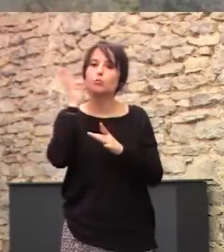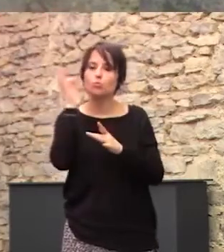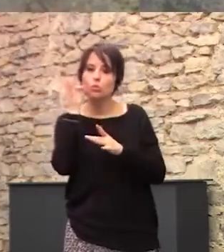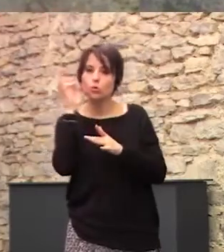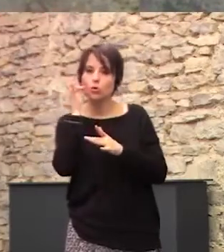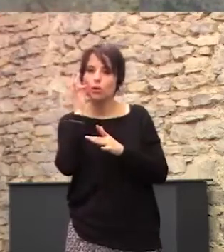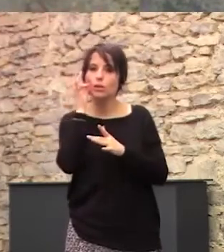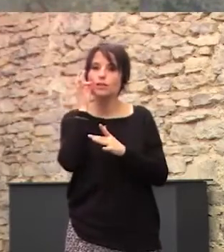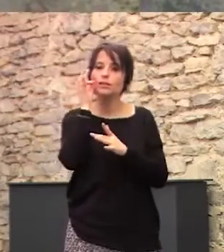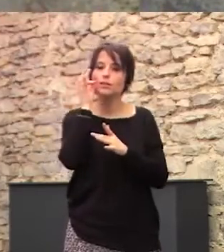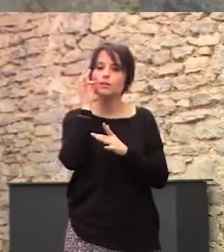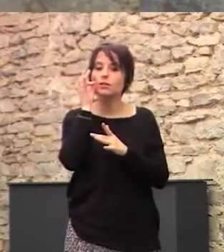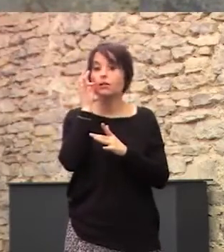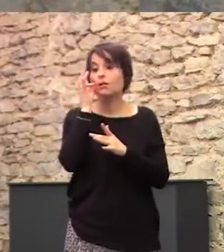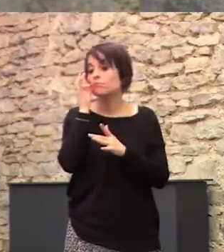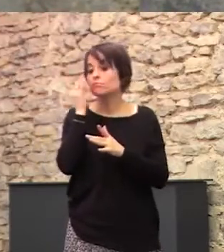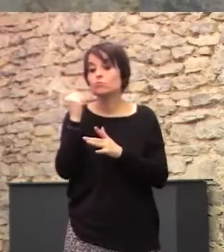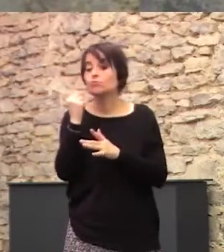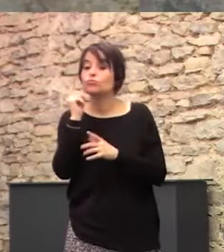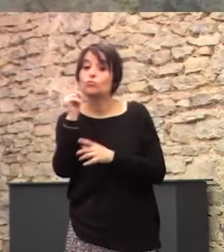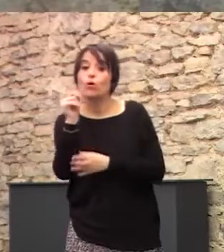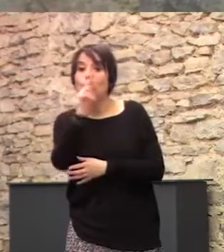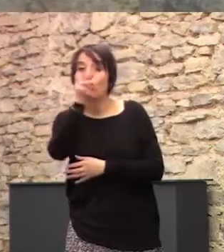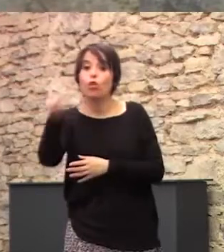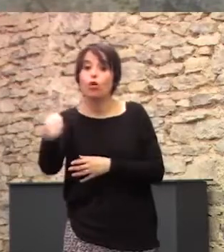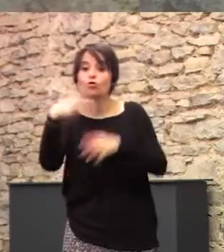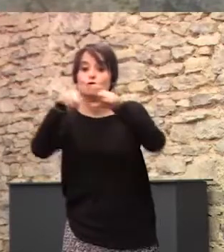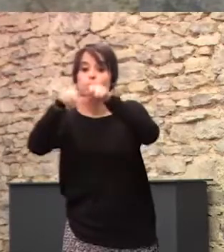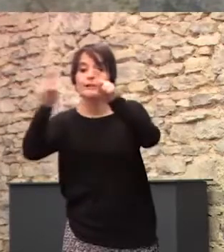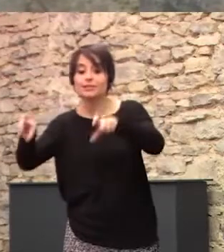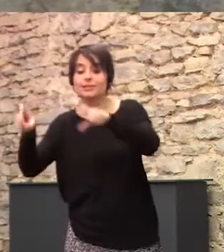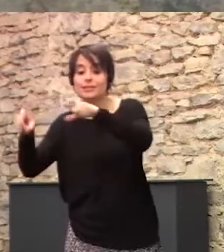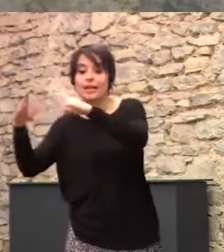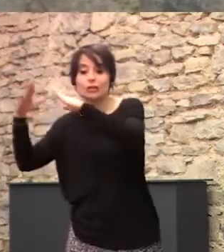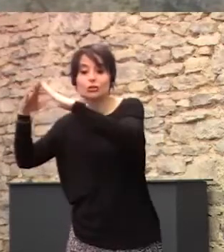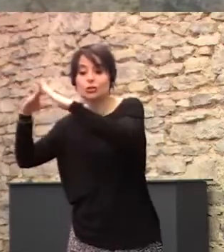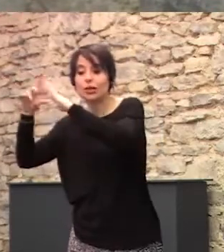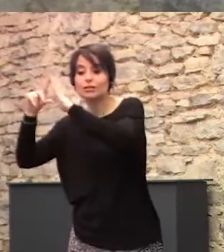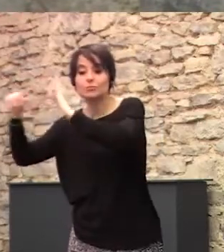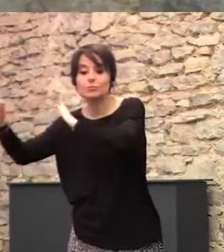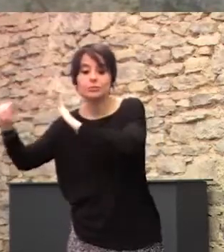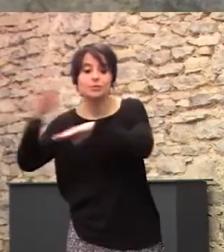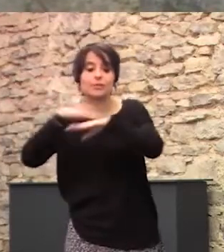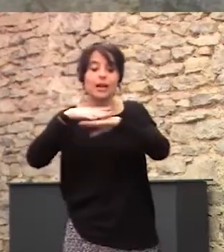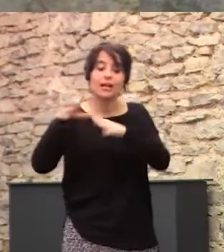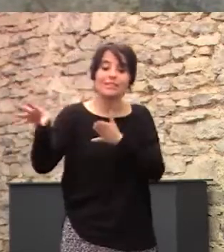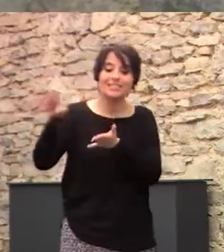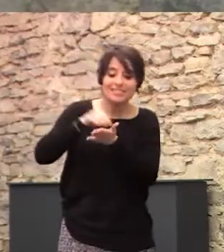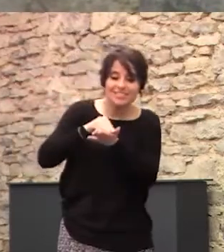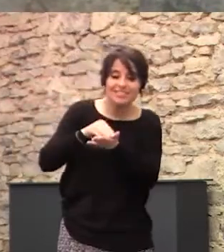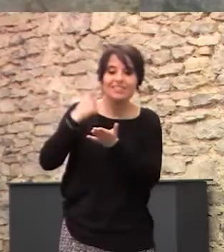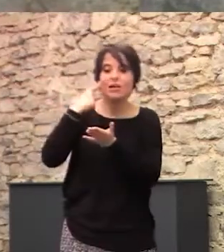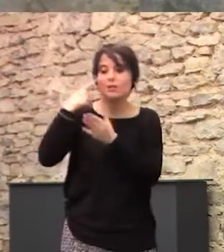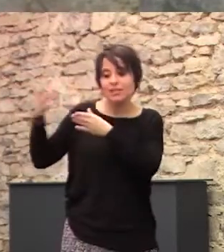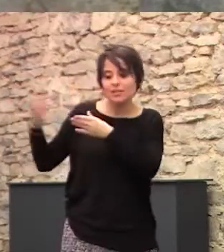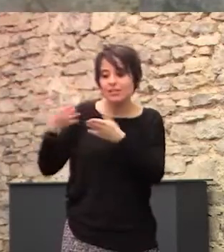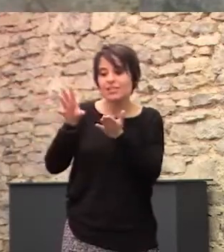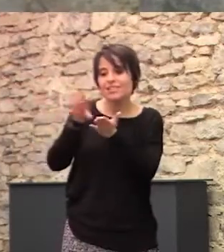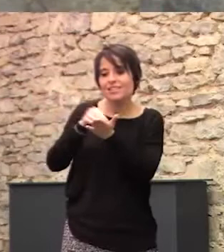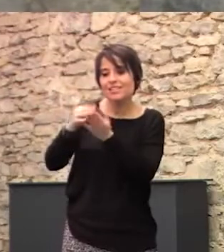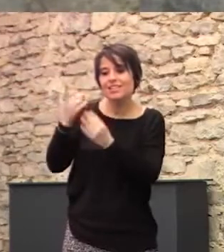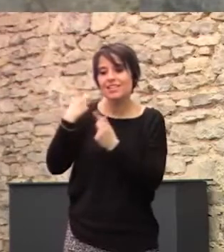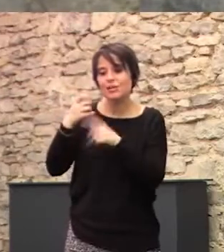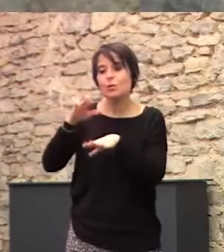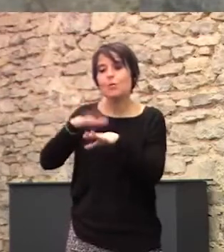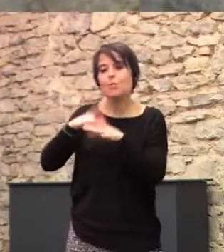tienen justo 2 horas para salir de un domicilio para poder estar, y ahí se ha ido recogiendo sus necesidades